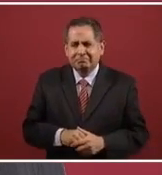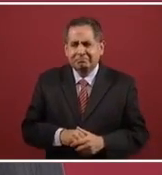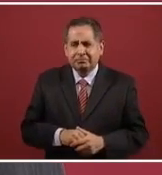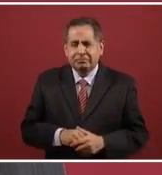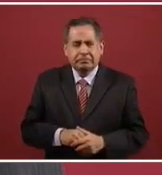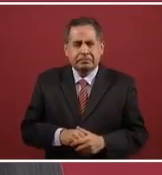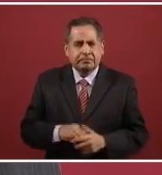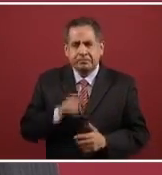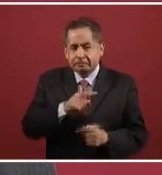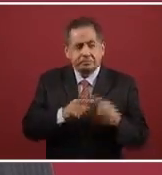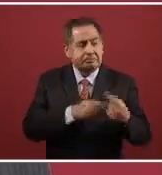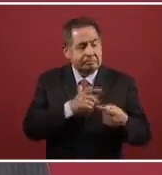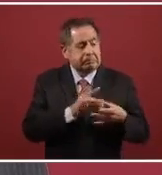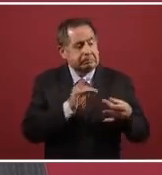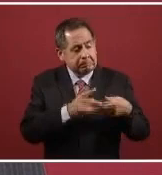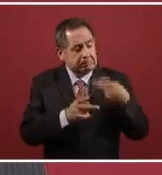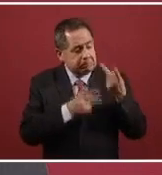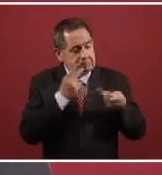es estar